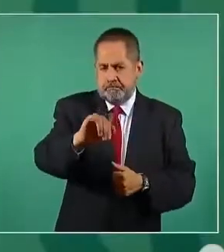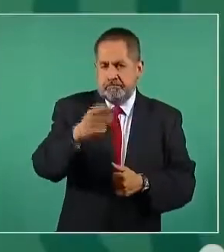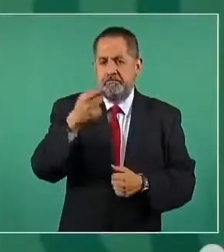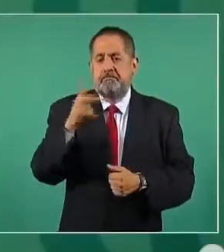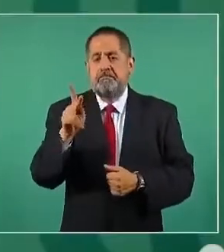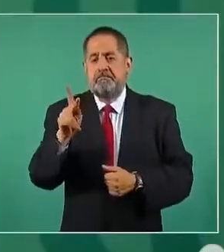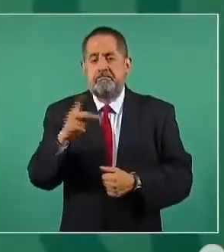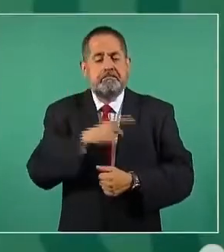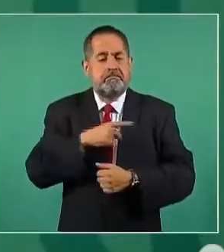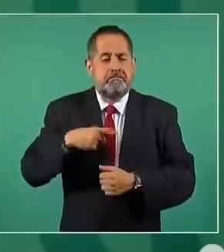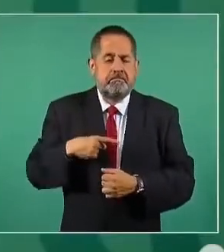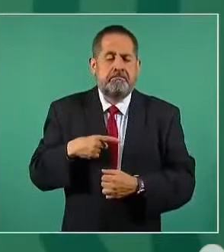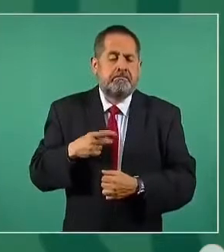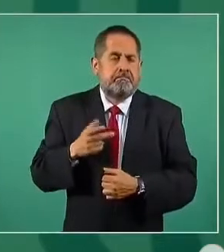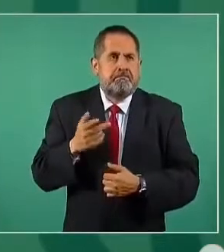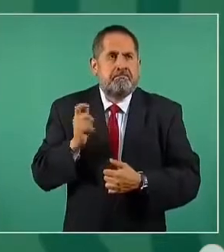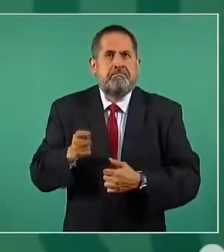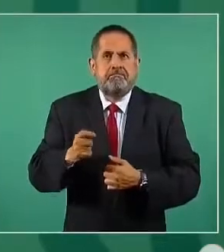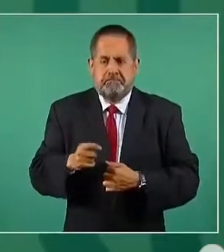tenemos que